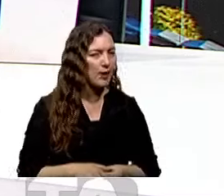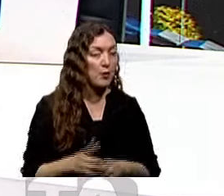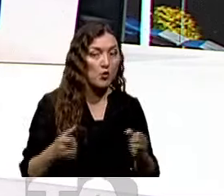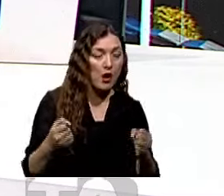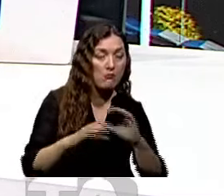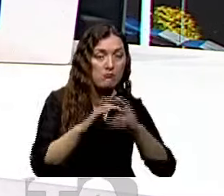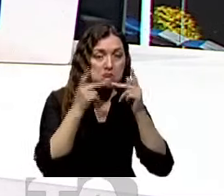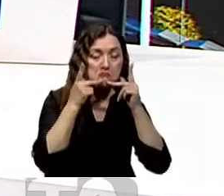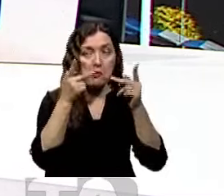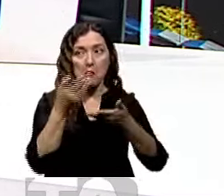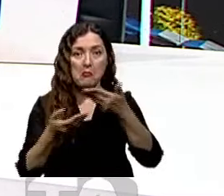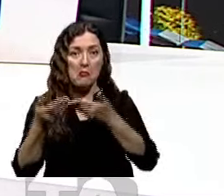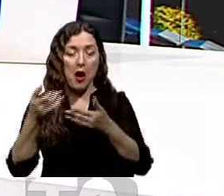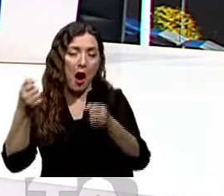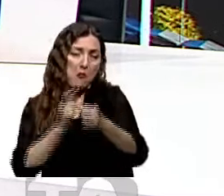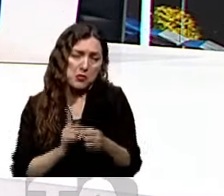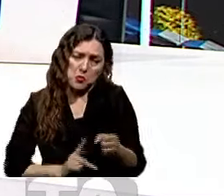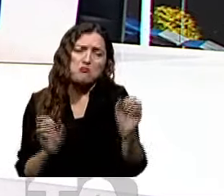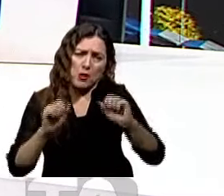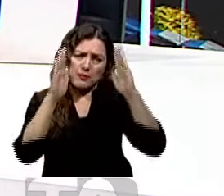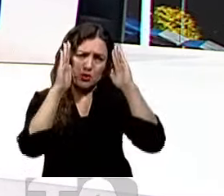transporte público, comercial y también particular.